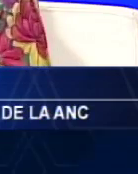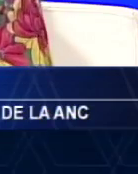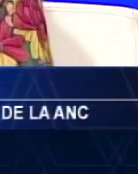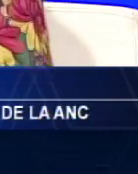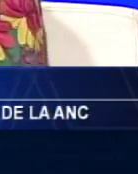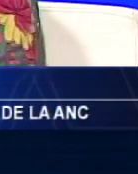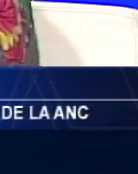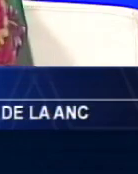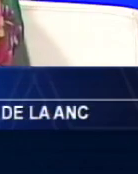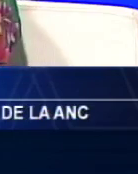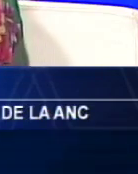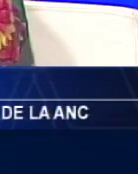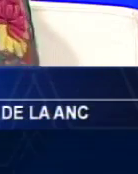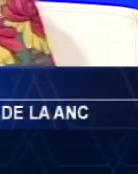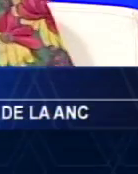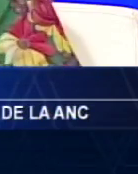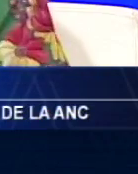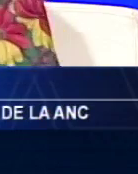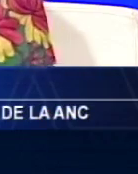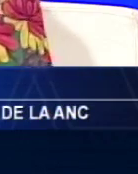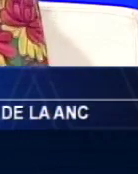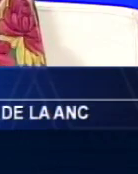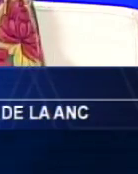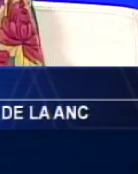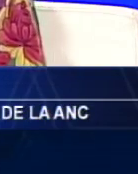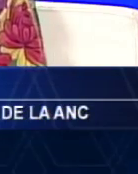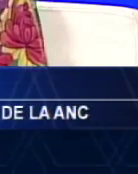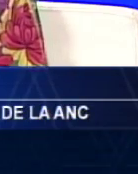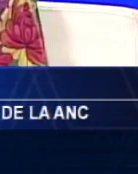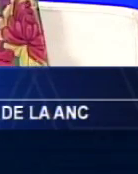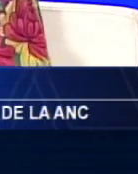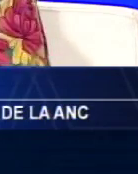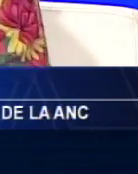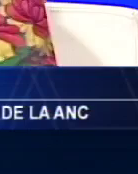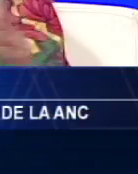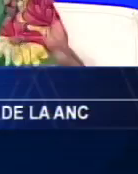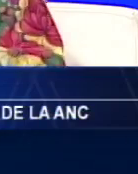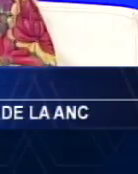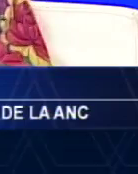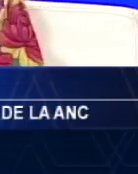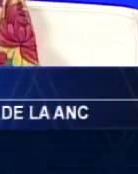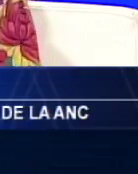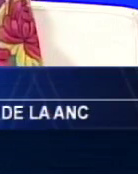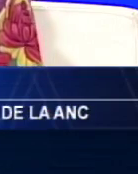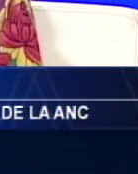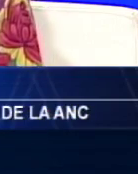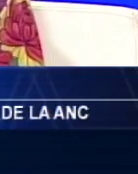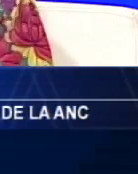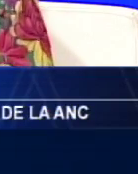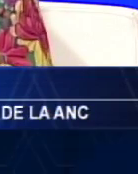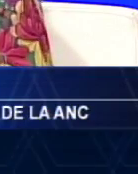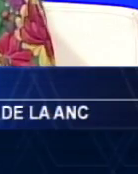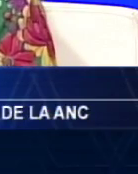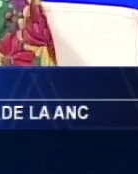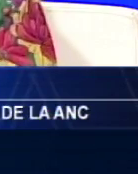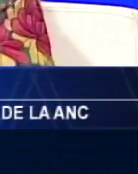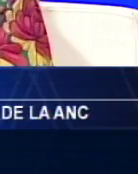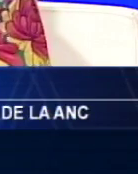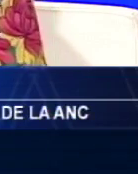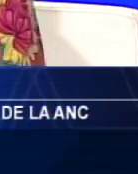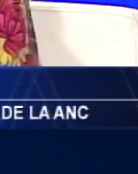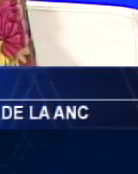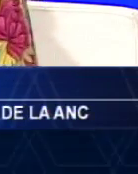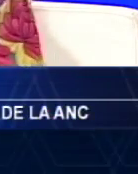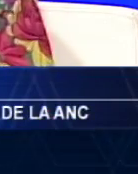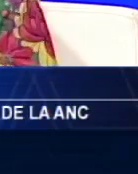siendo convocados y en paralelo a esto tenemos todos los constituyentes del país, en los 335 municipios tenemos un